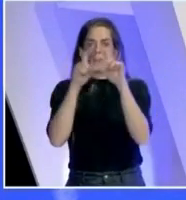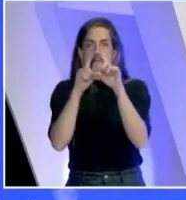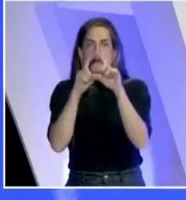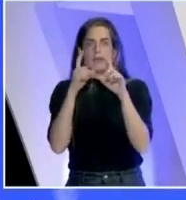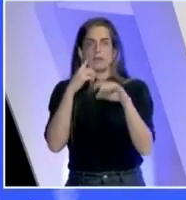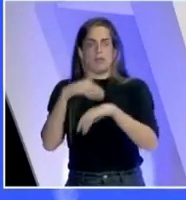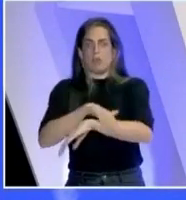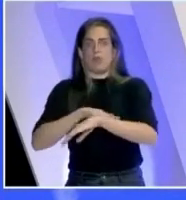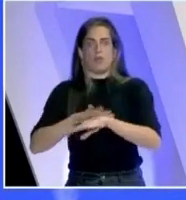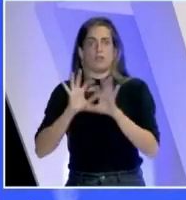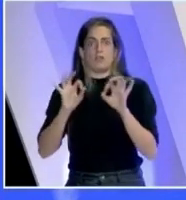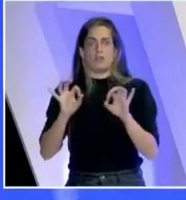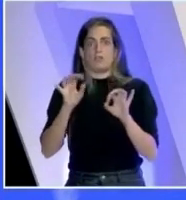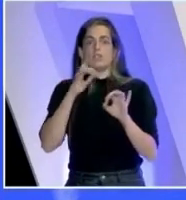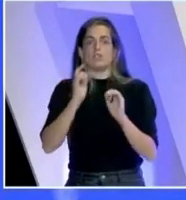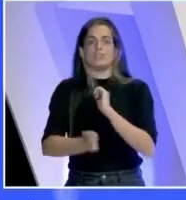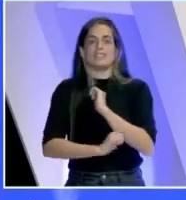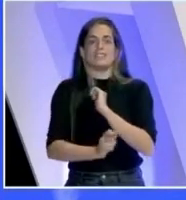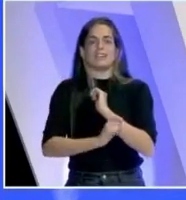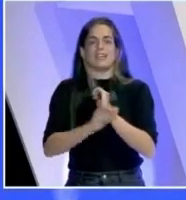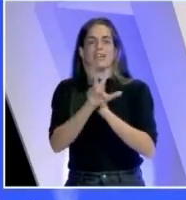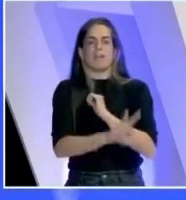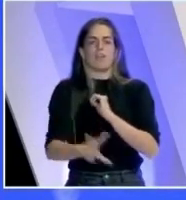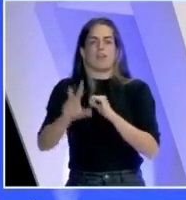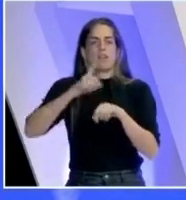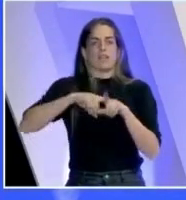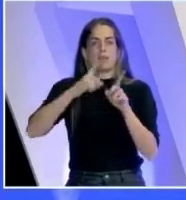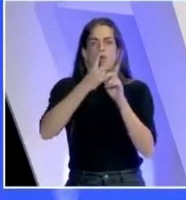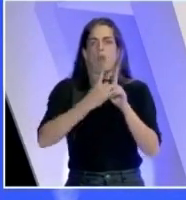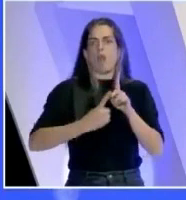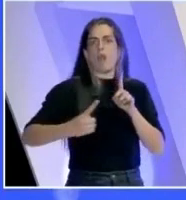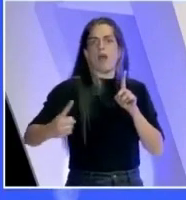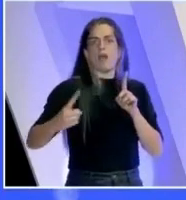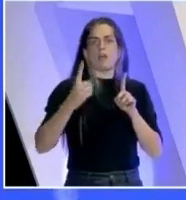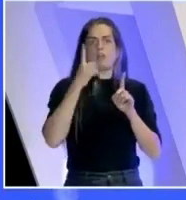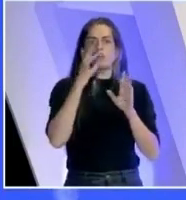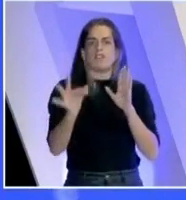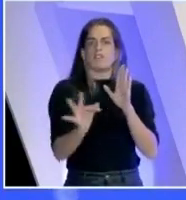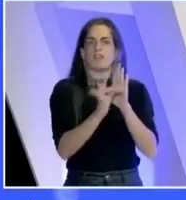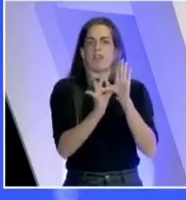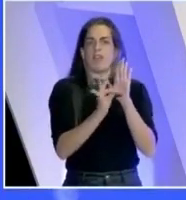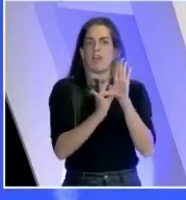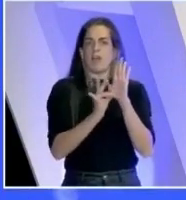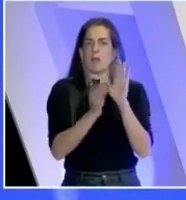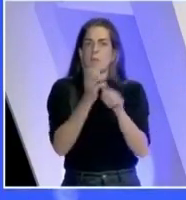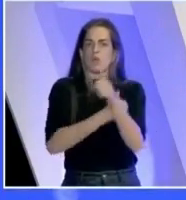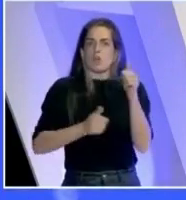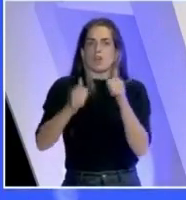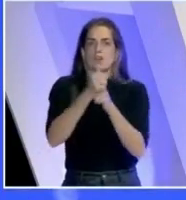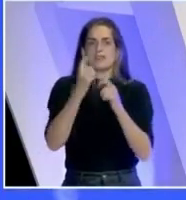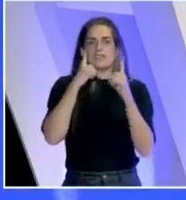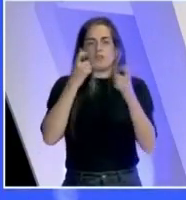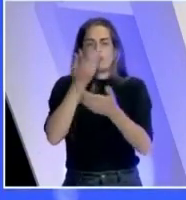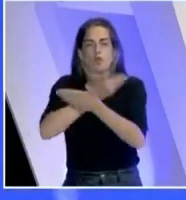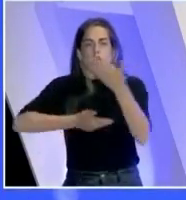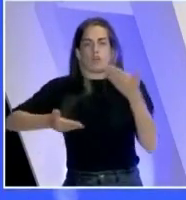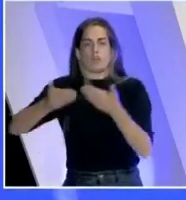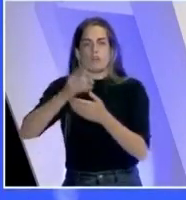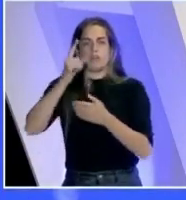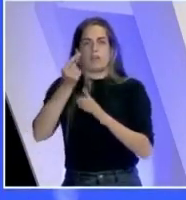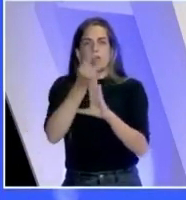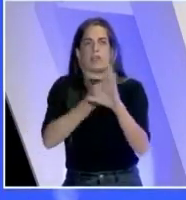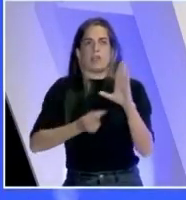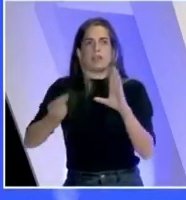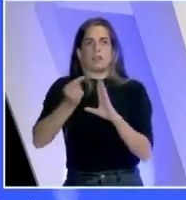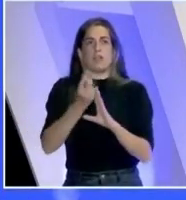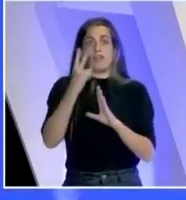generar una estrategia nacional de largo plazo que nos permita fijar prioridades, coordinar esfuerzos y fortalecer el diseño de